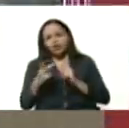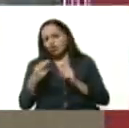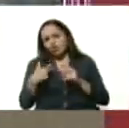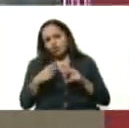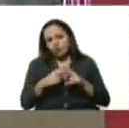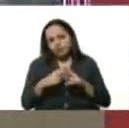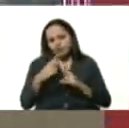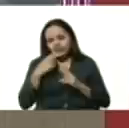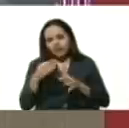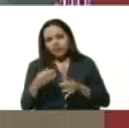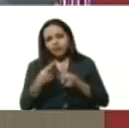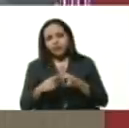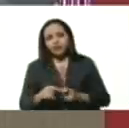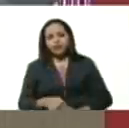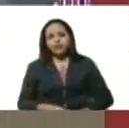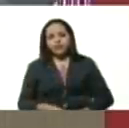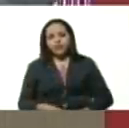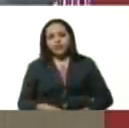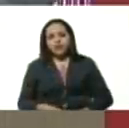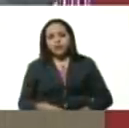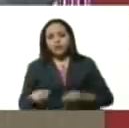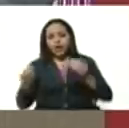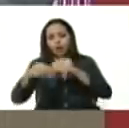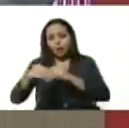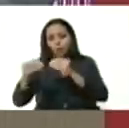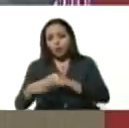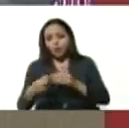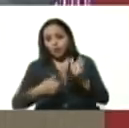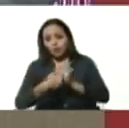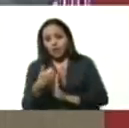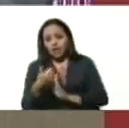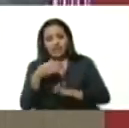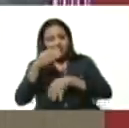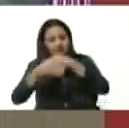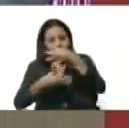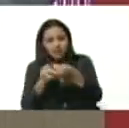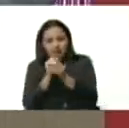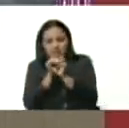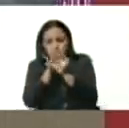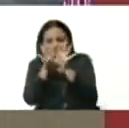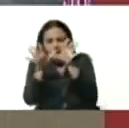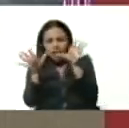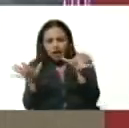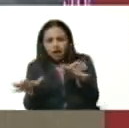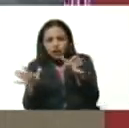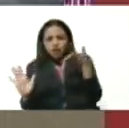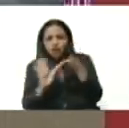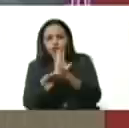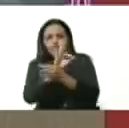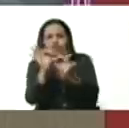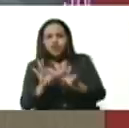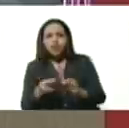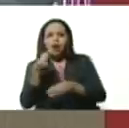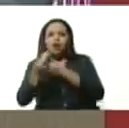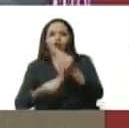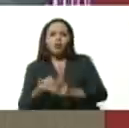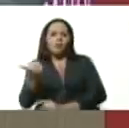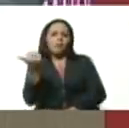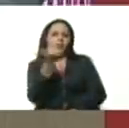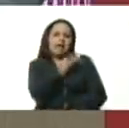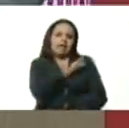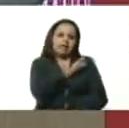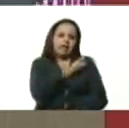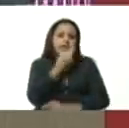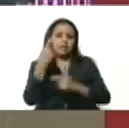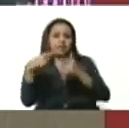los anexos del contrato, donde con lujo de detalle se establece las formas en que serían asesinados